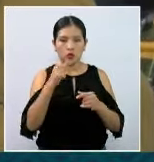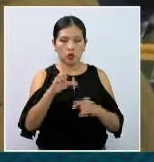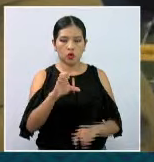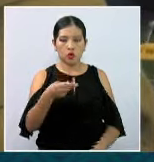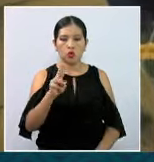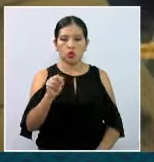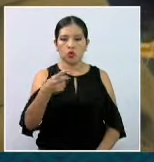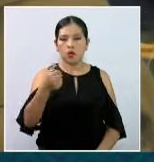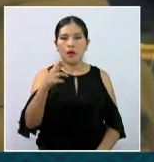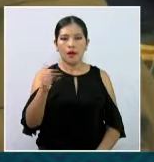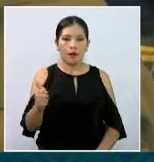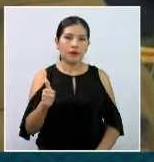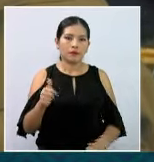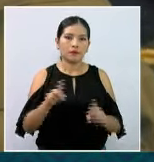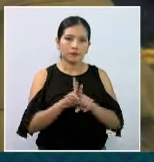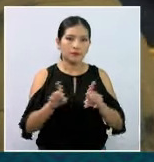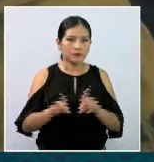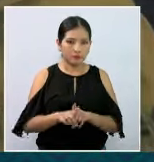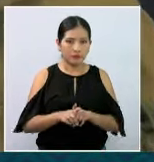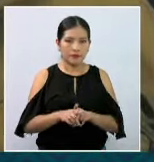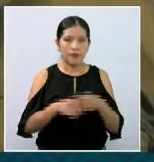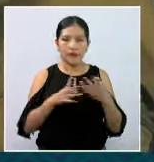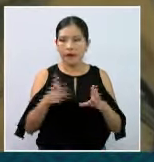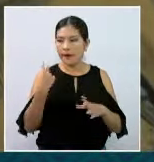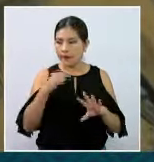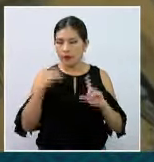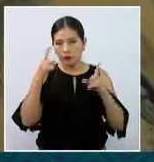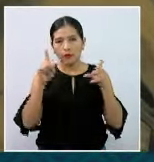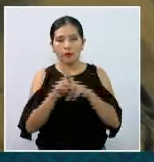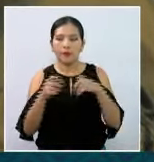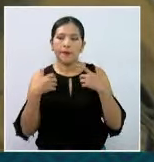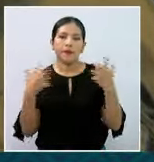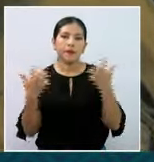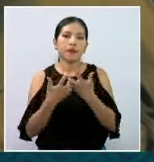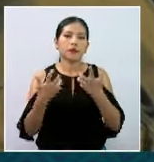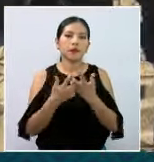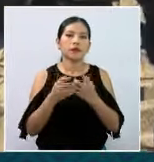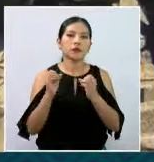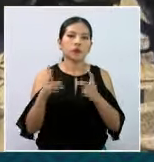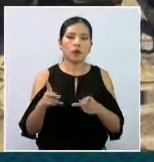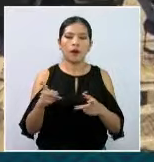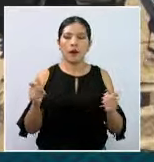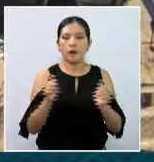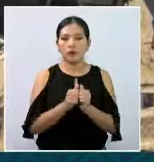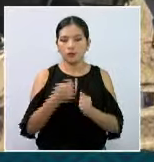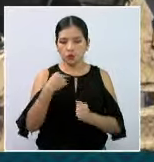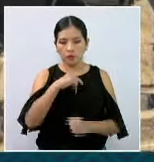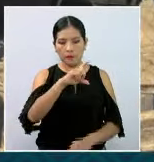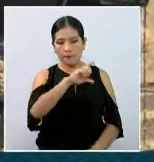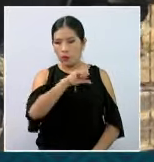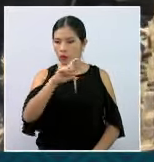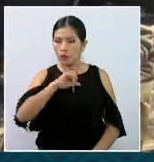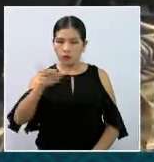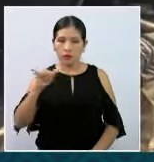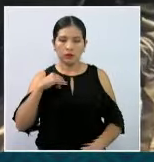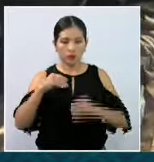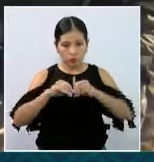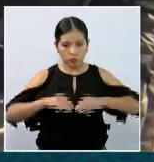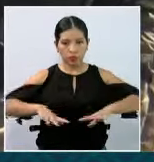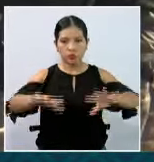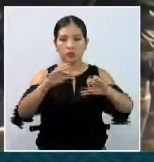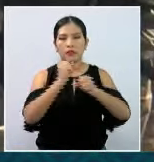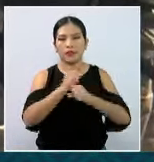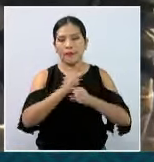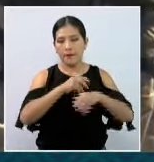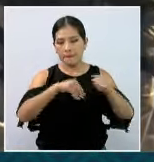Tambo Quemado. Entonces nosotros hemos acordado, ¿cierto?, como policías, mantener un despliegue operativo